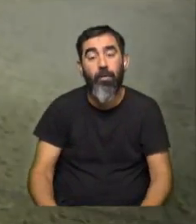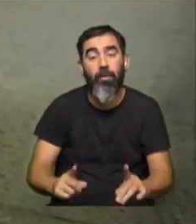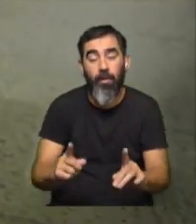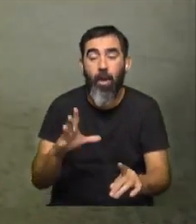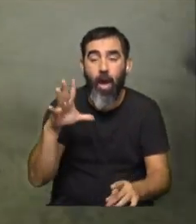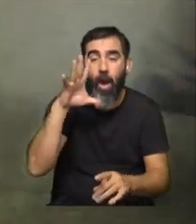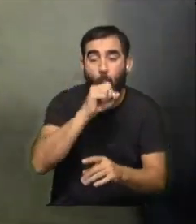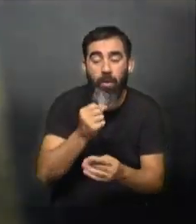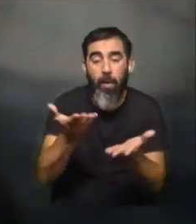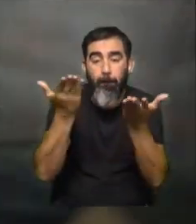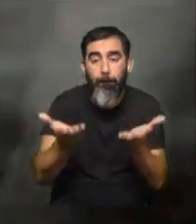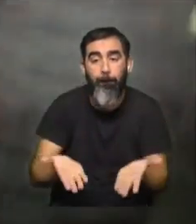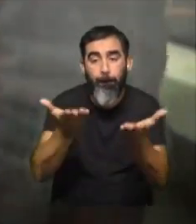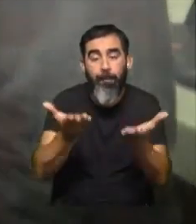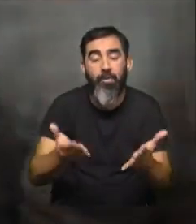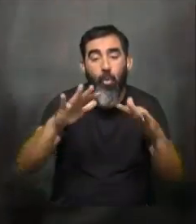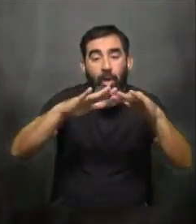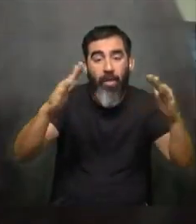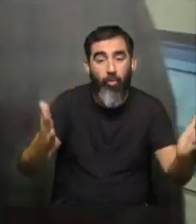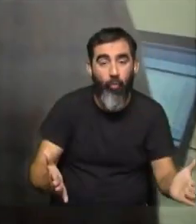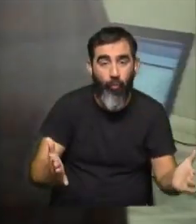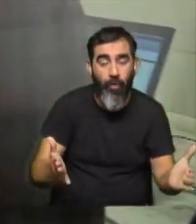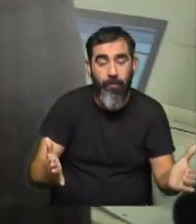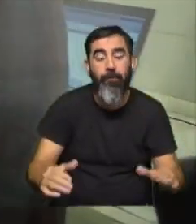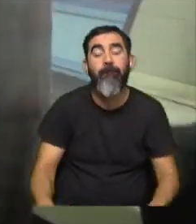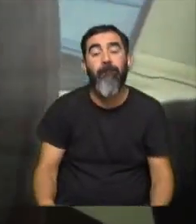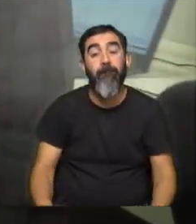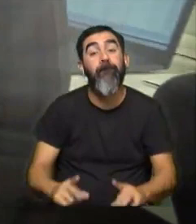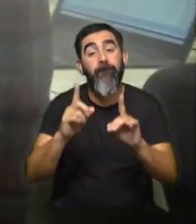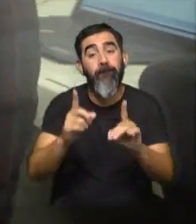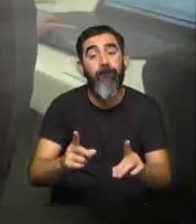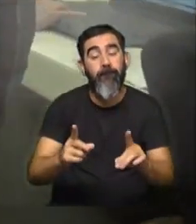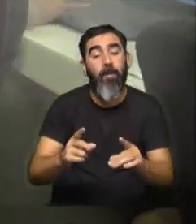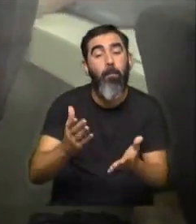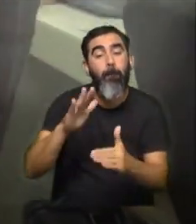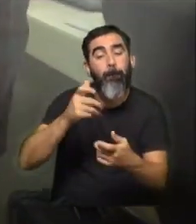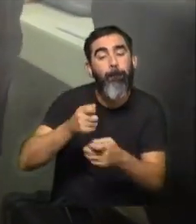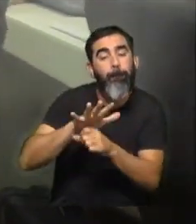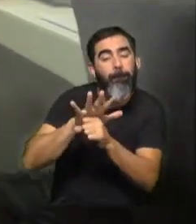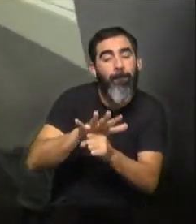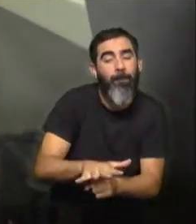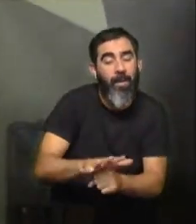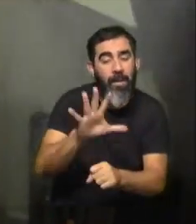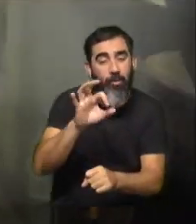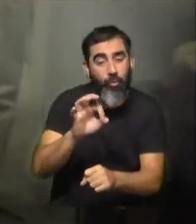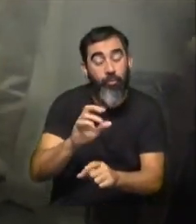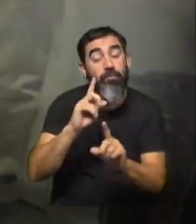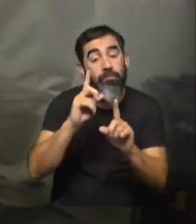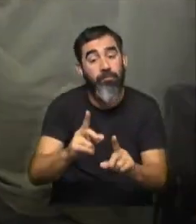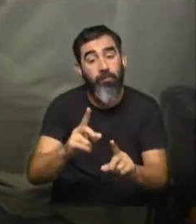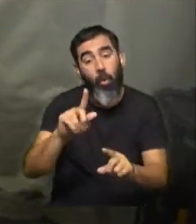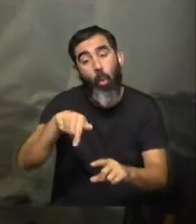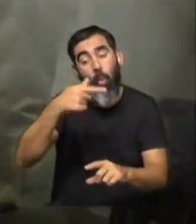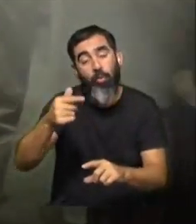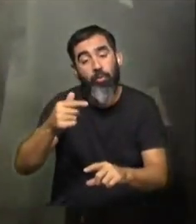soportar todo el peso de la estufa y el triedro, y además tiene una presión de 50 gramos. ¿Tá? Seguidamente viene